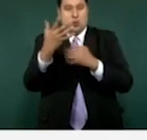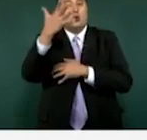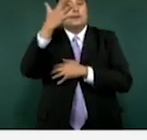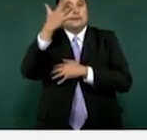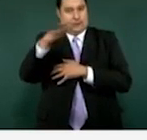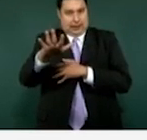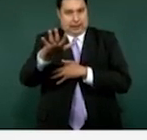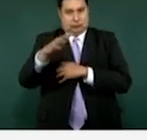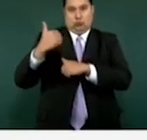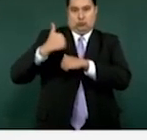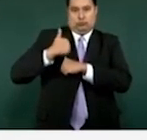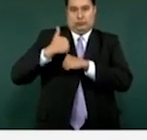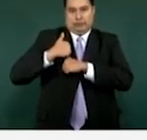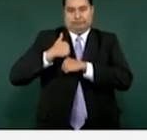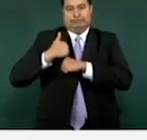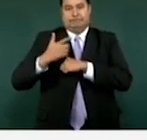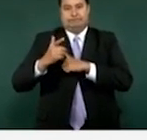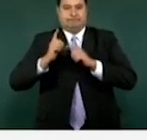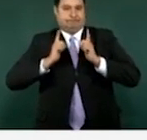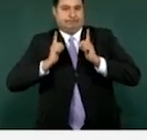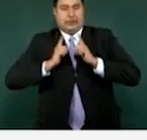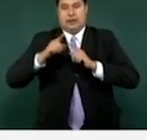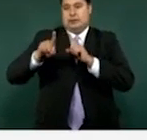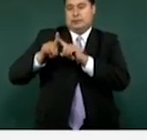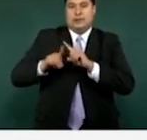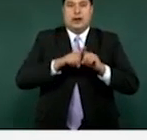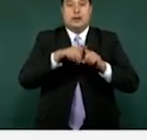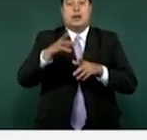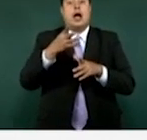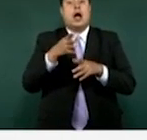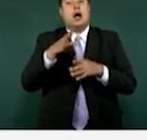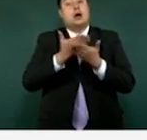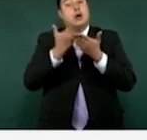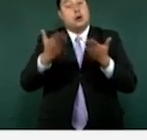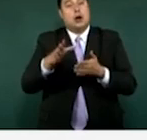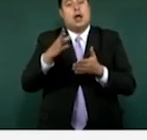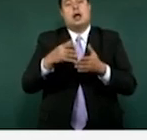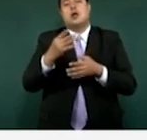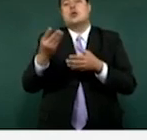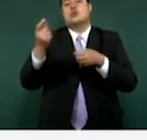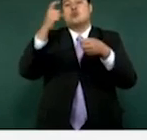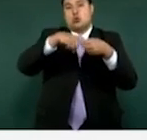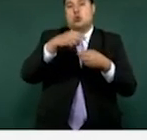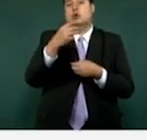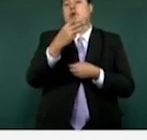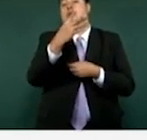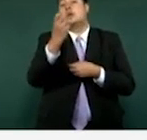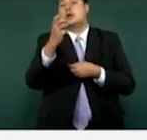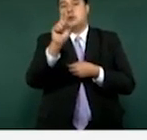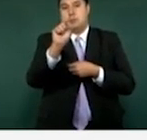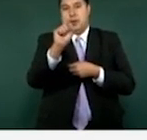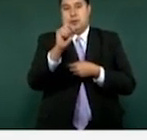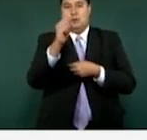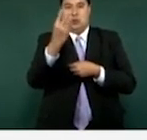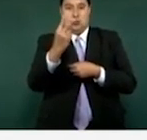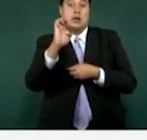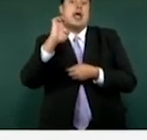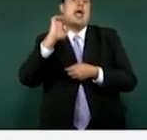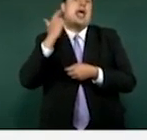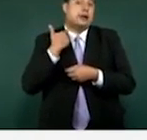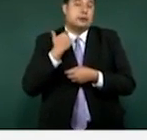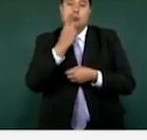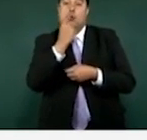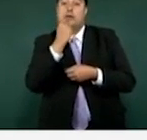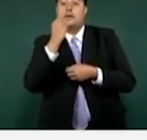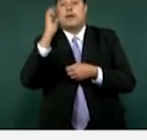7.910 elementos, más se acaban de incorporar en estos días 322 ex policías